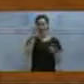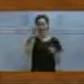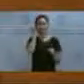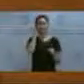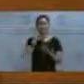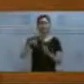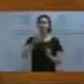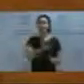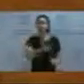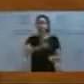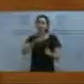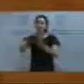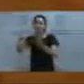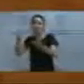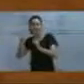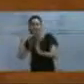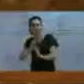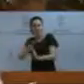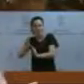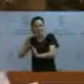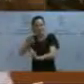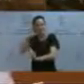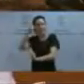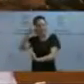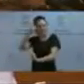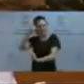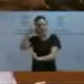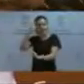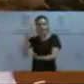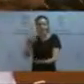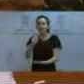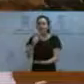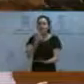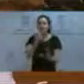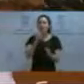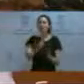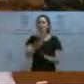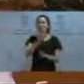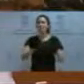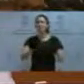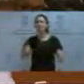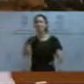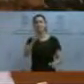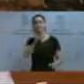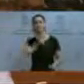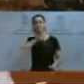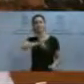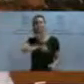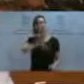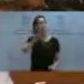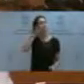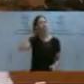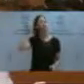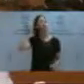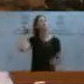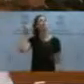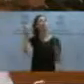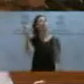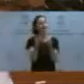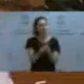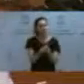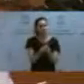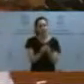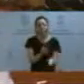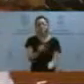de Asturias, en un día donde queremos decirle a los premiados que nos sentimos orgullosos con ellos de que